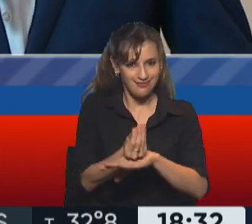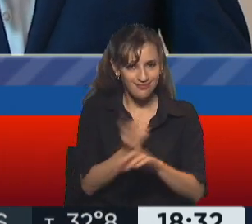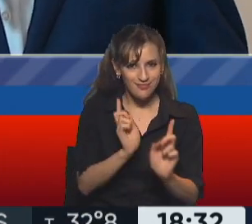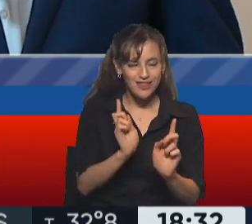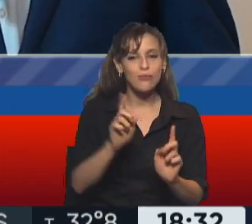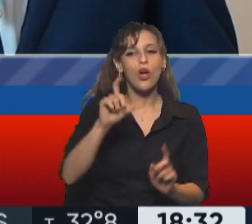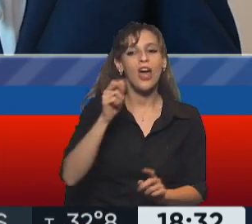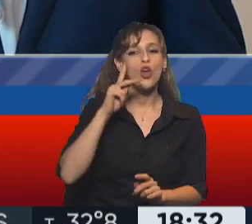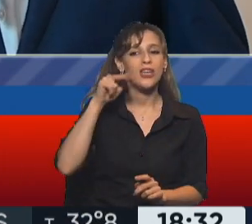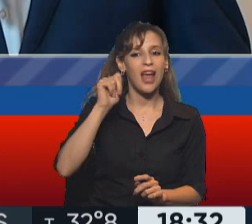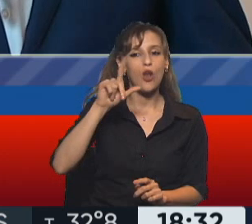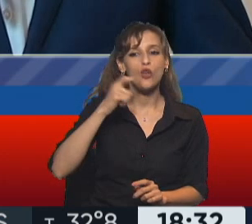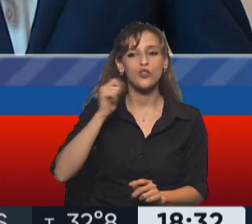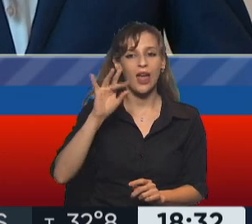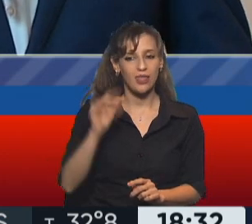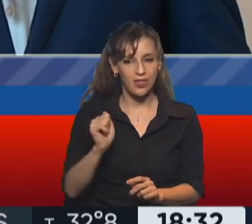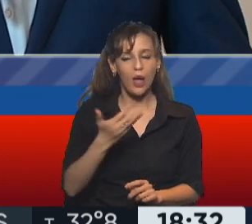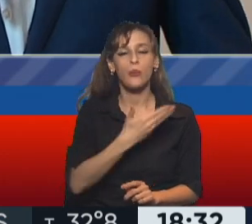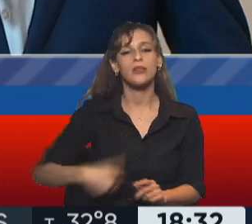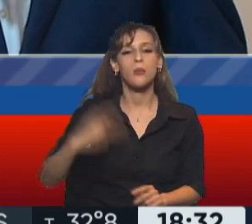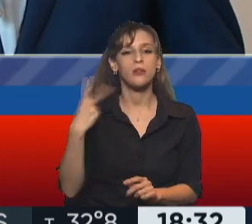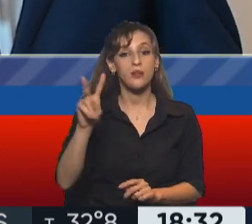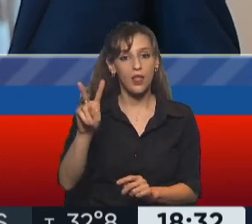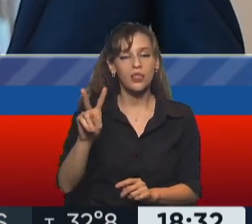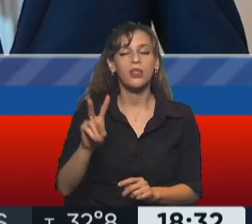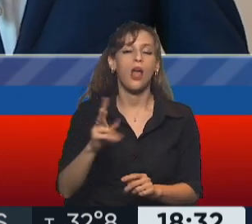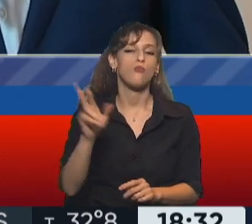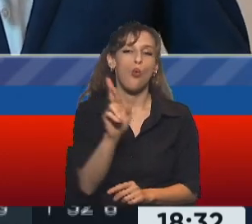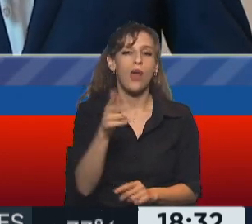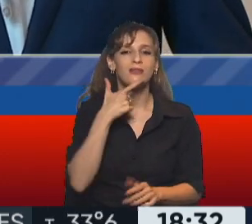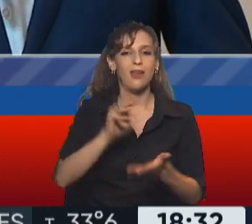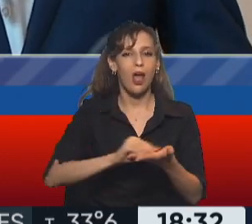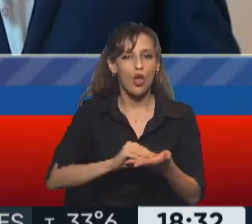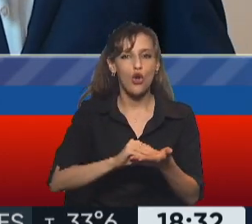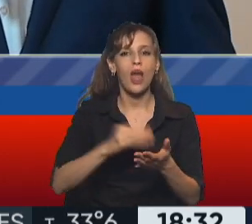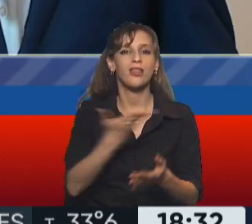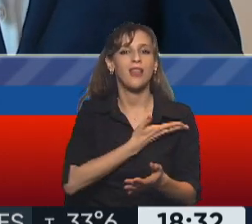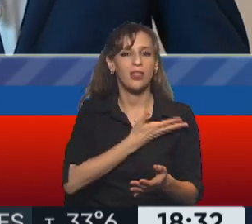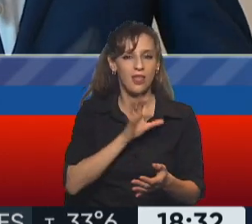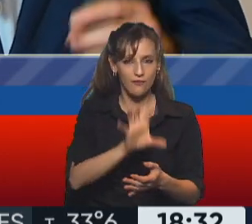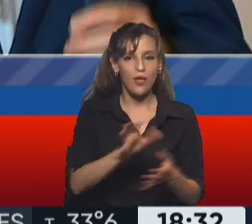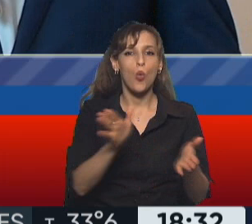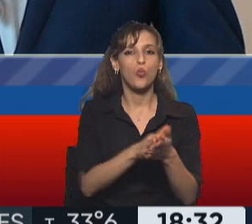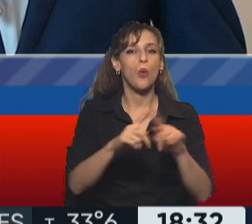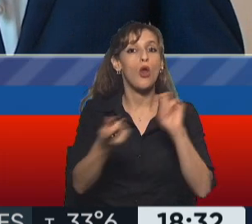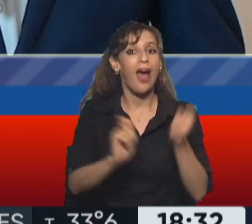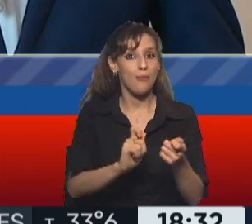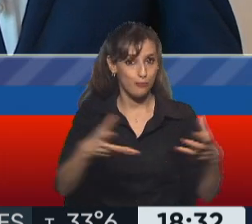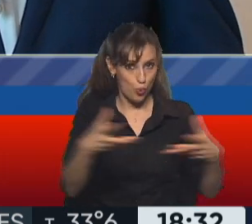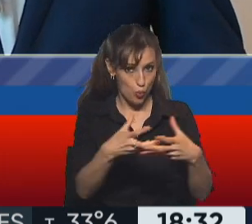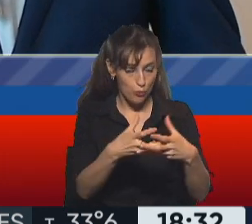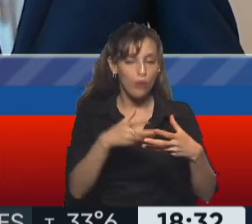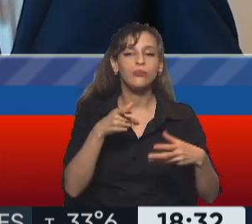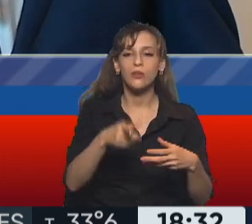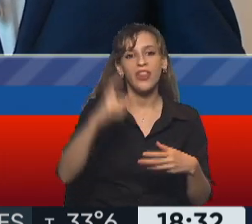Carolina Lozada, vicepresidenta segunda del cuerpo, senadora santafesina de Juntos por el Cambio. Se estima un total de 10 horas de